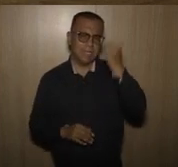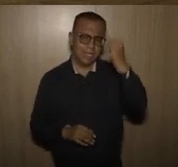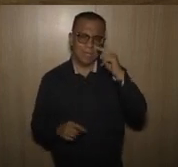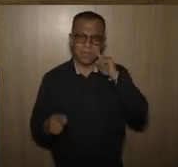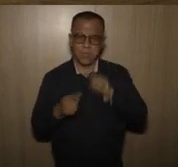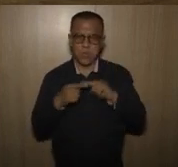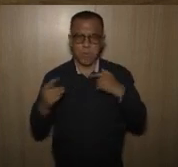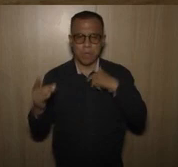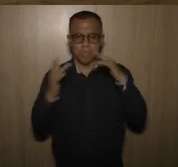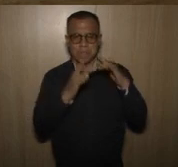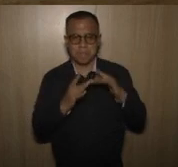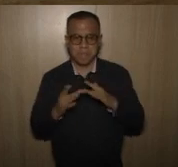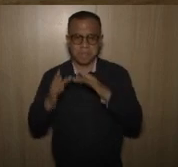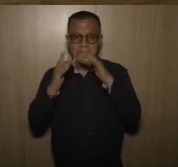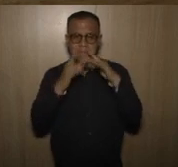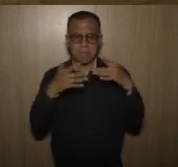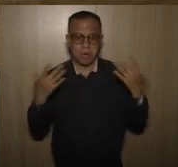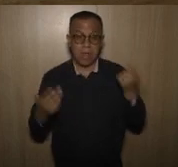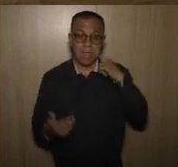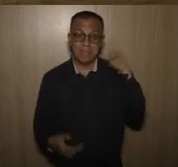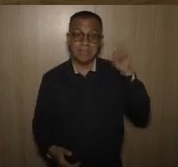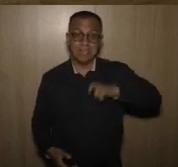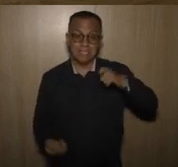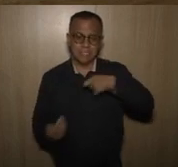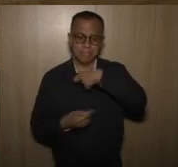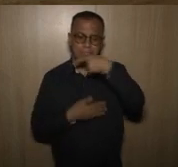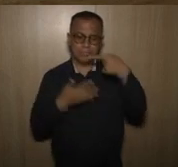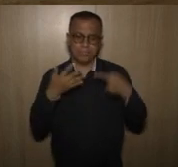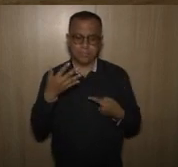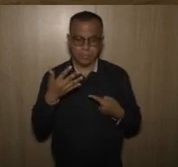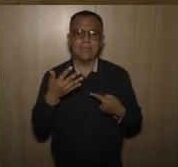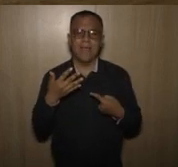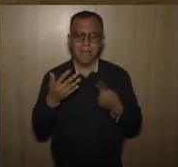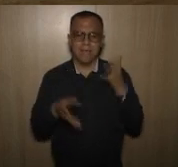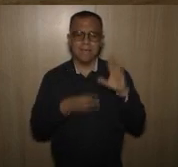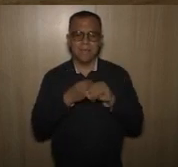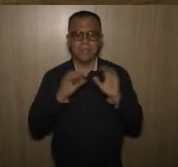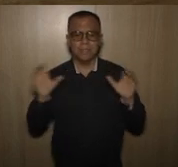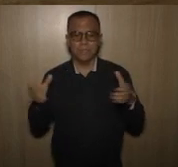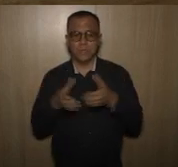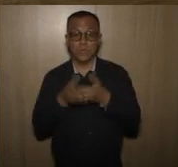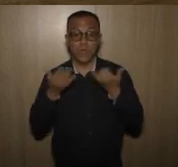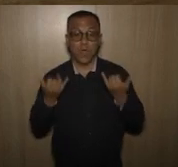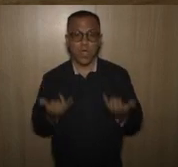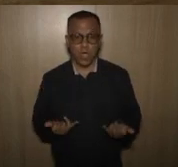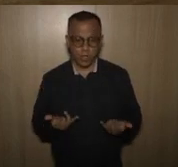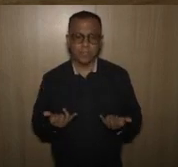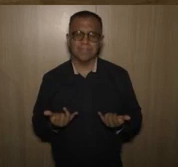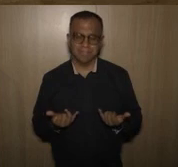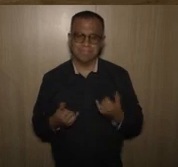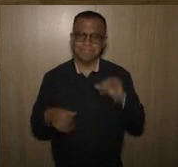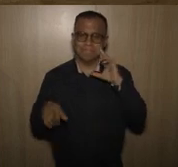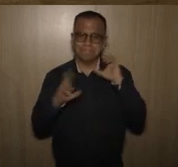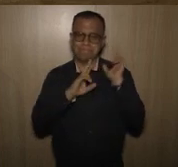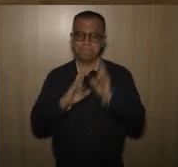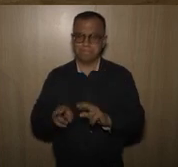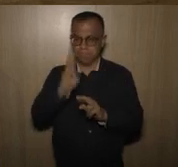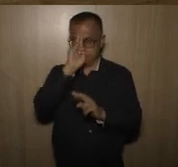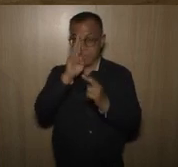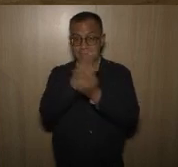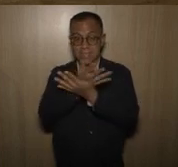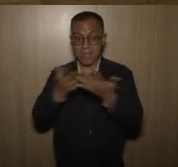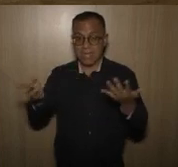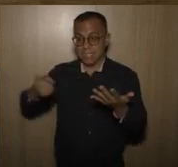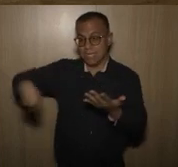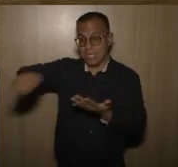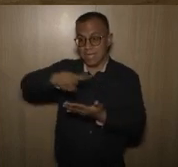estén interactuando con las necesidades del sector y efectivamente hoy que hablamos de reconocer la diversidad